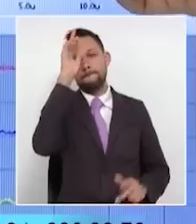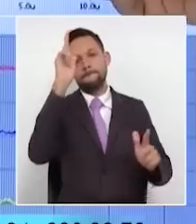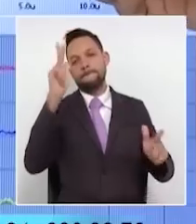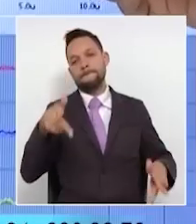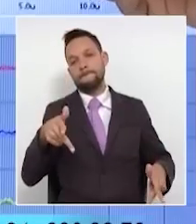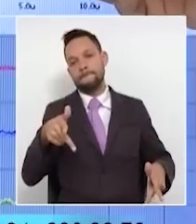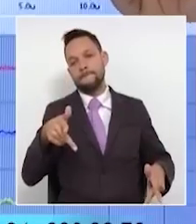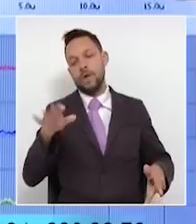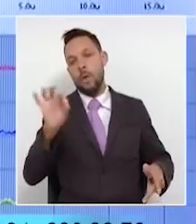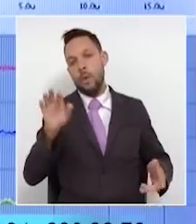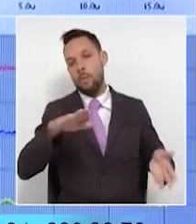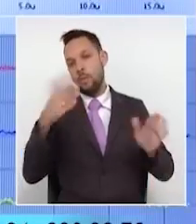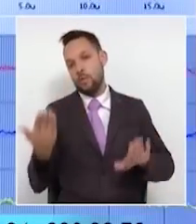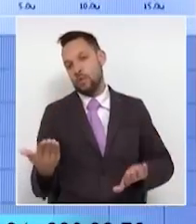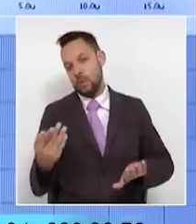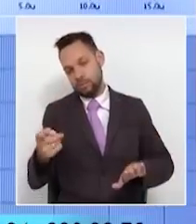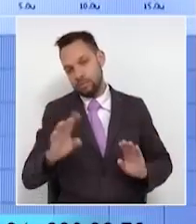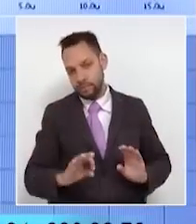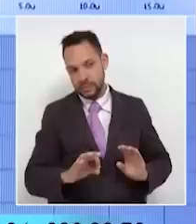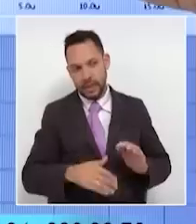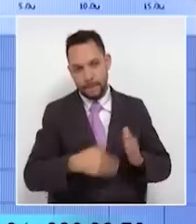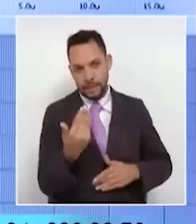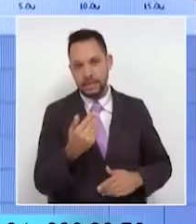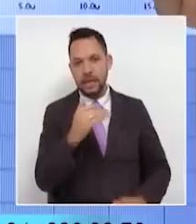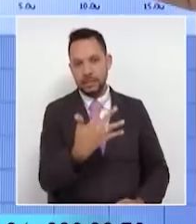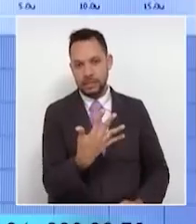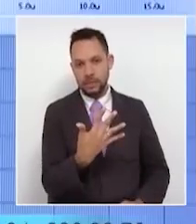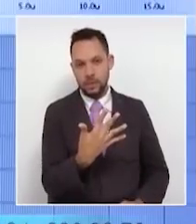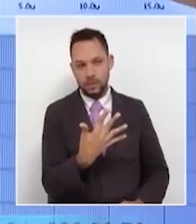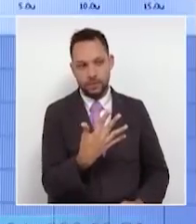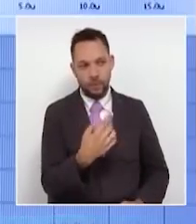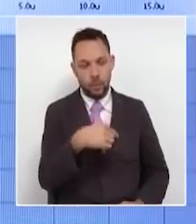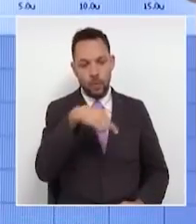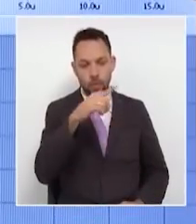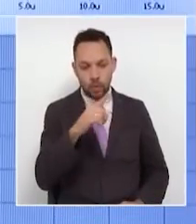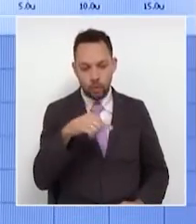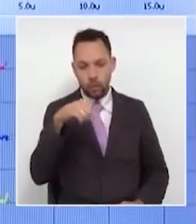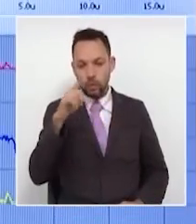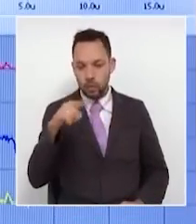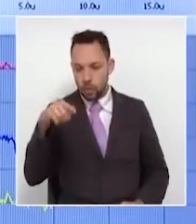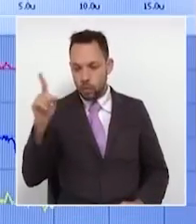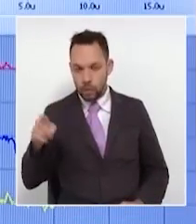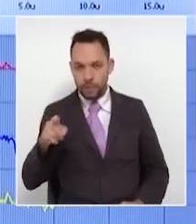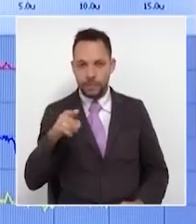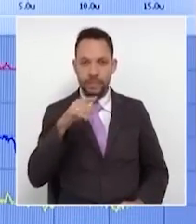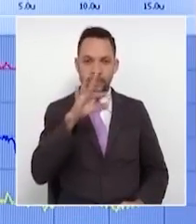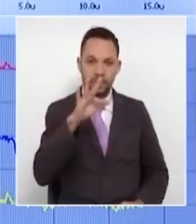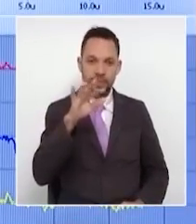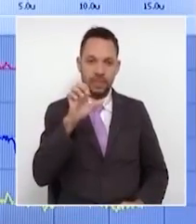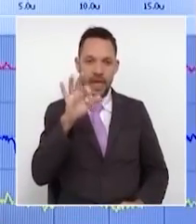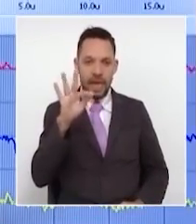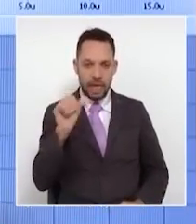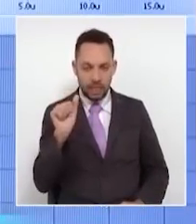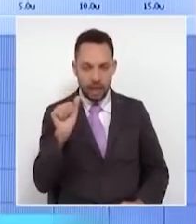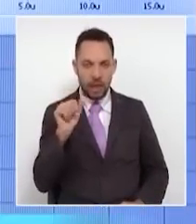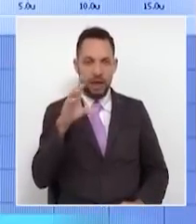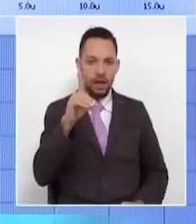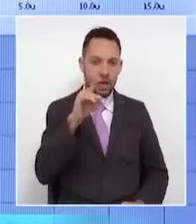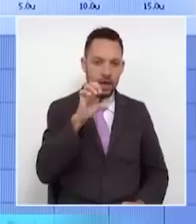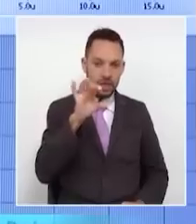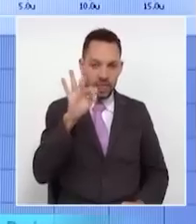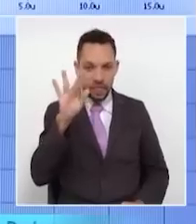entonces a partir de 5 vamos a tener las ondas theta delta que son ondas de